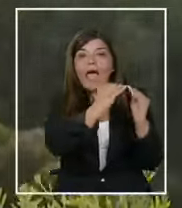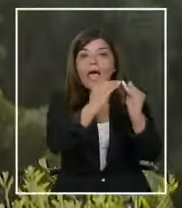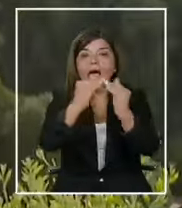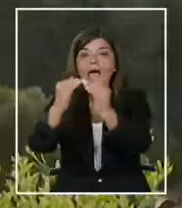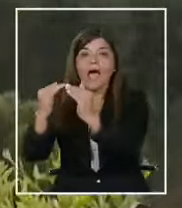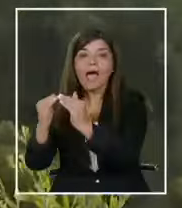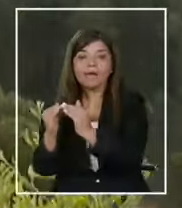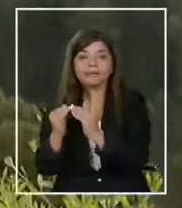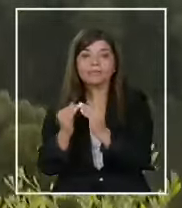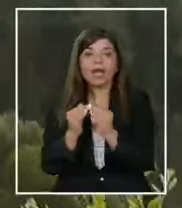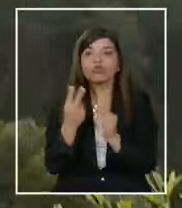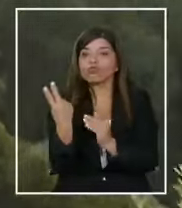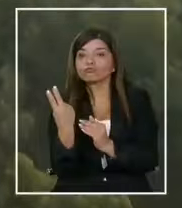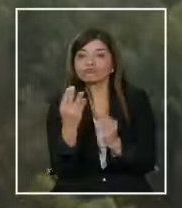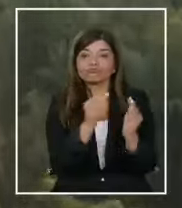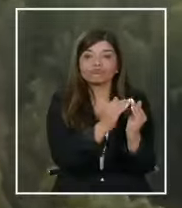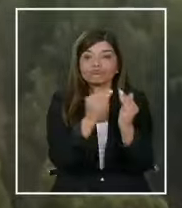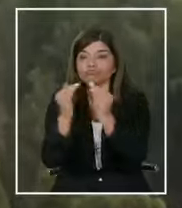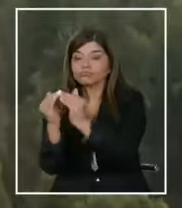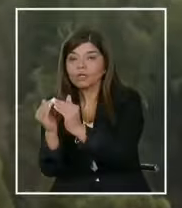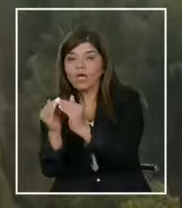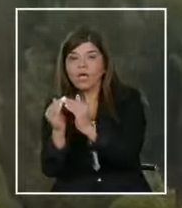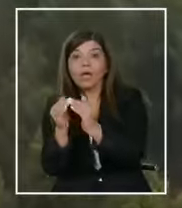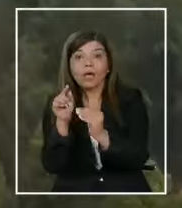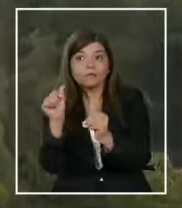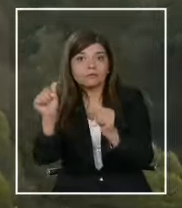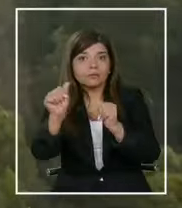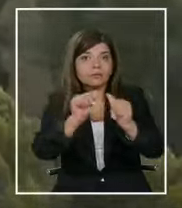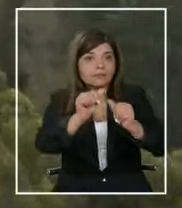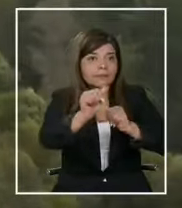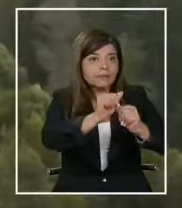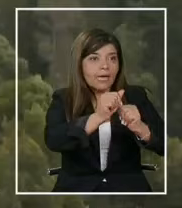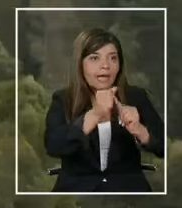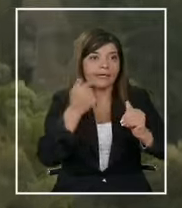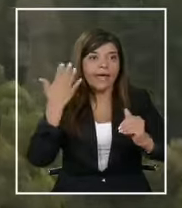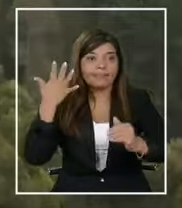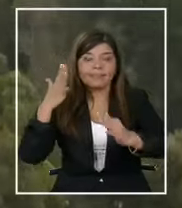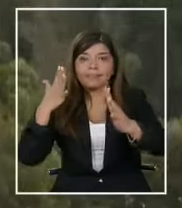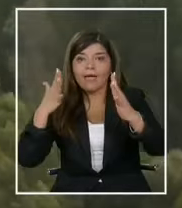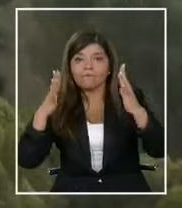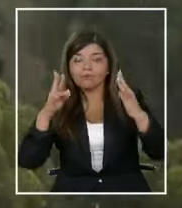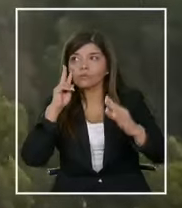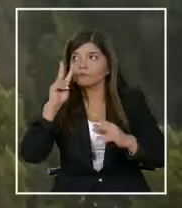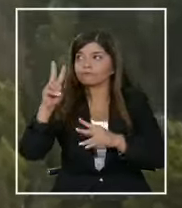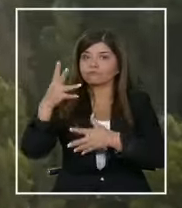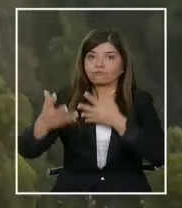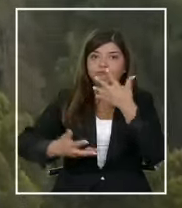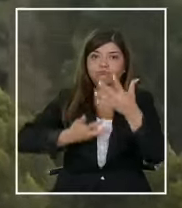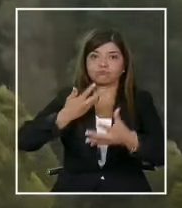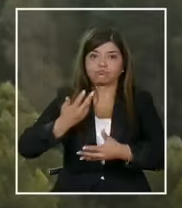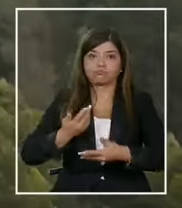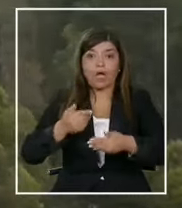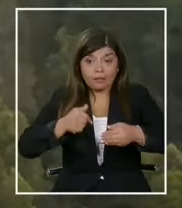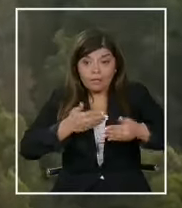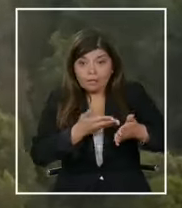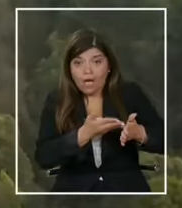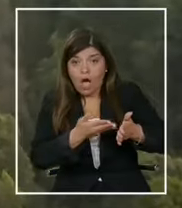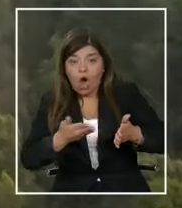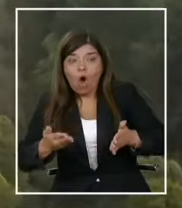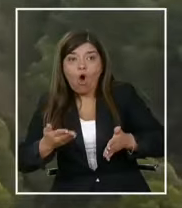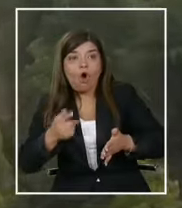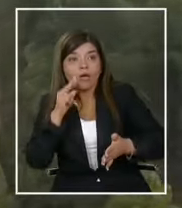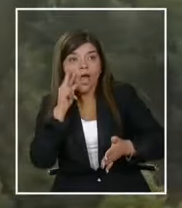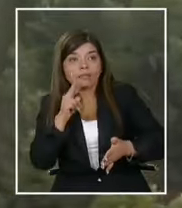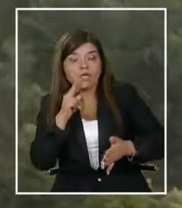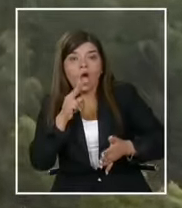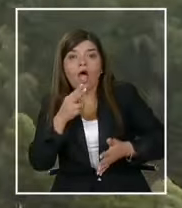Los Molinos, también la Vía Bicentenario, muy cercana a este bosque que durante horas de la mañana permanecía con llamas visibles y hasta el día de hoy, hasta esta hora,